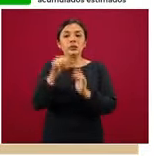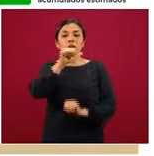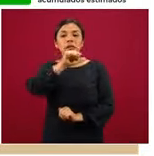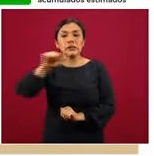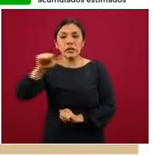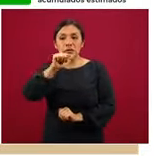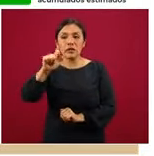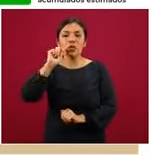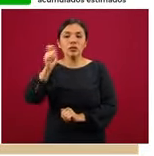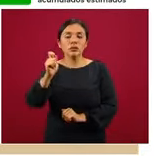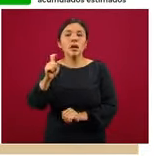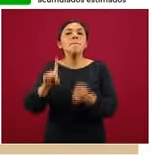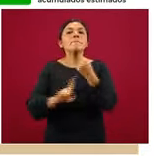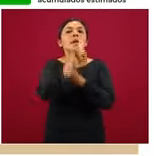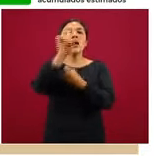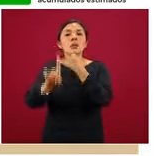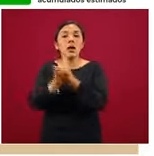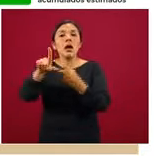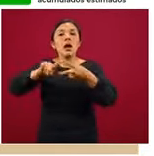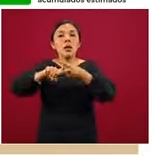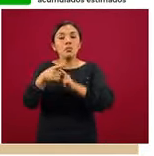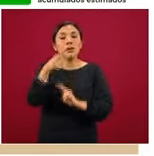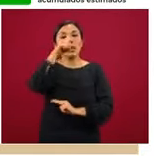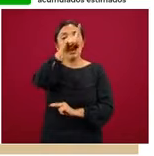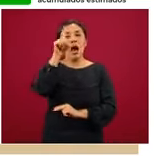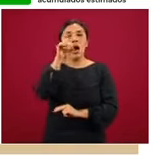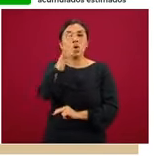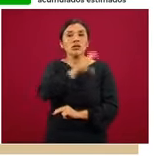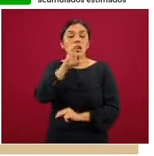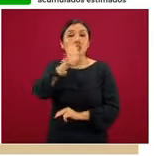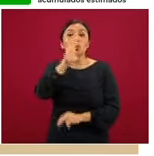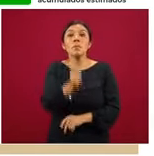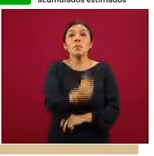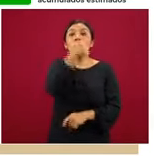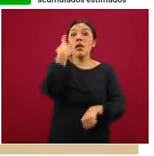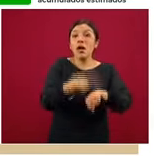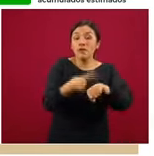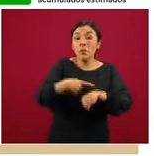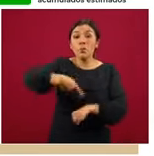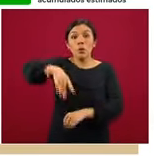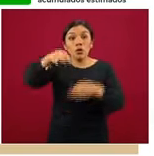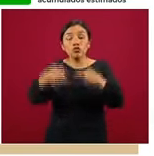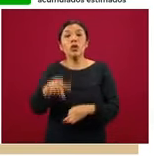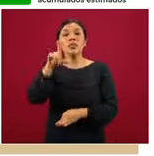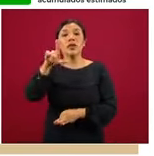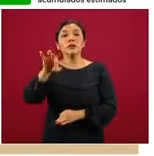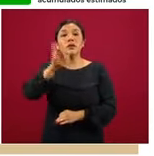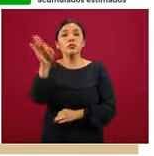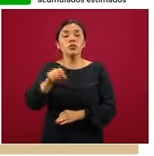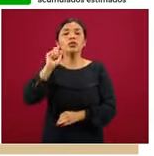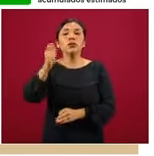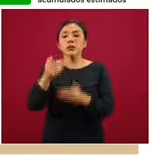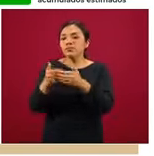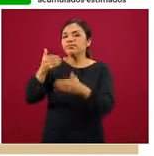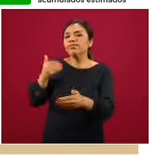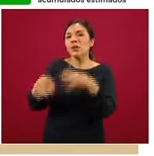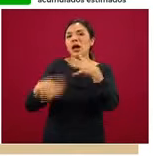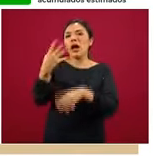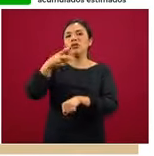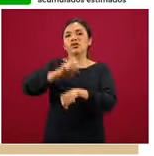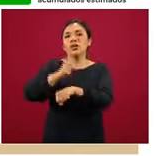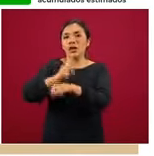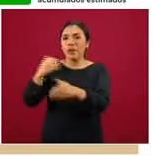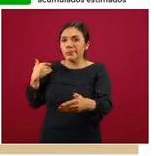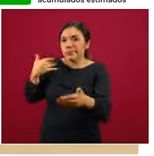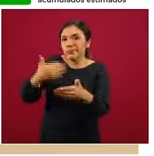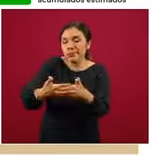2.600, es lo que ha ocurrido desde que inició la epidemia en Aguascalientes, pero 17% son de los últimos